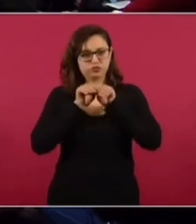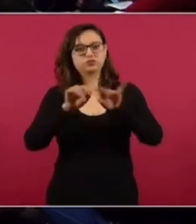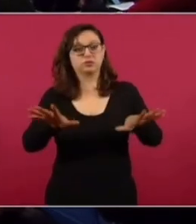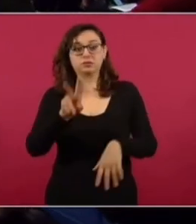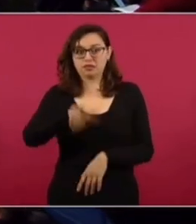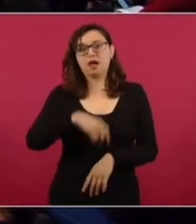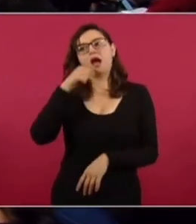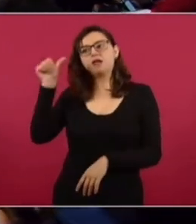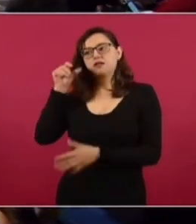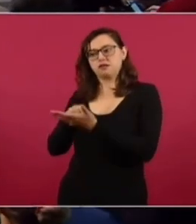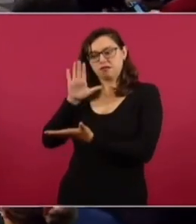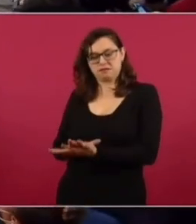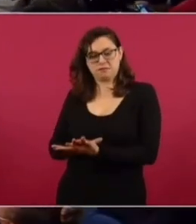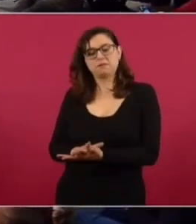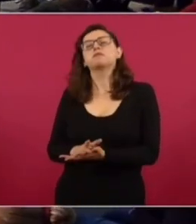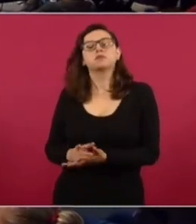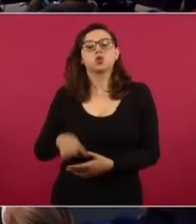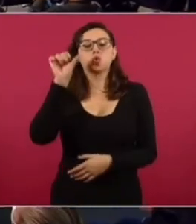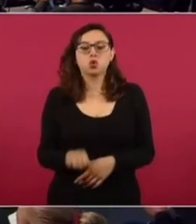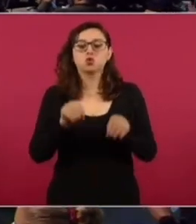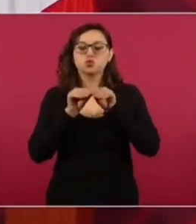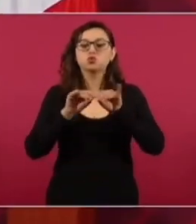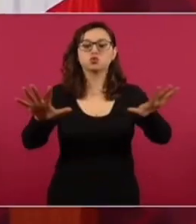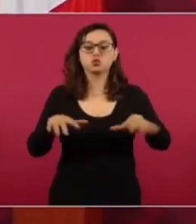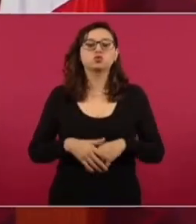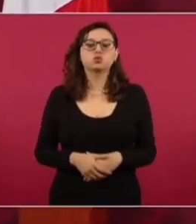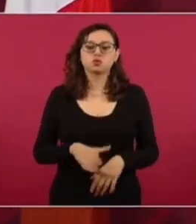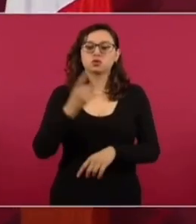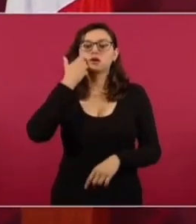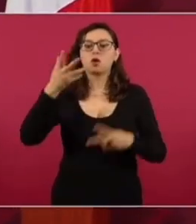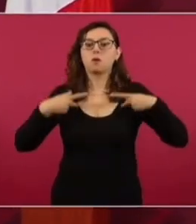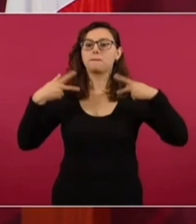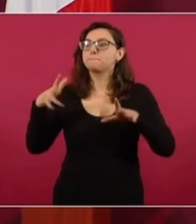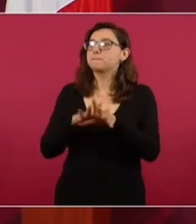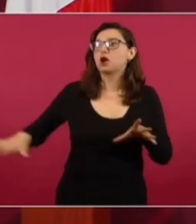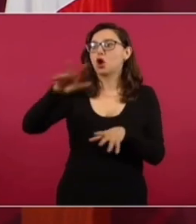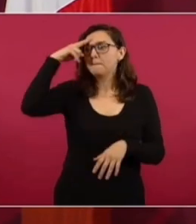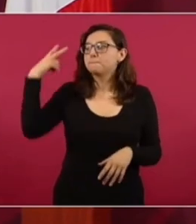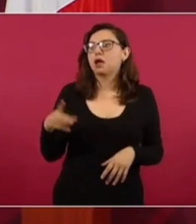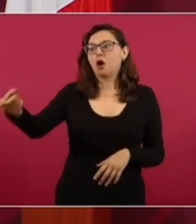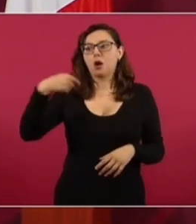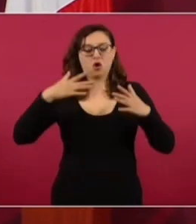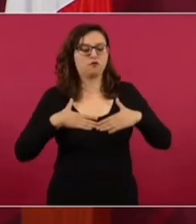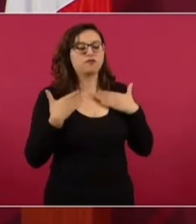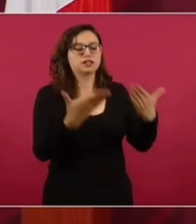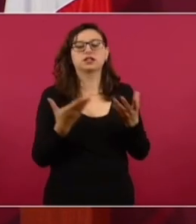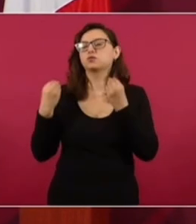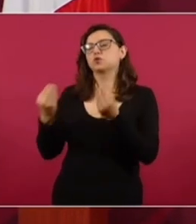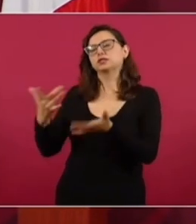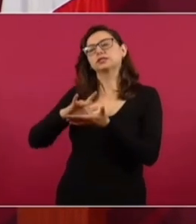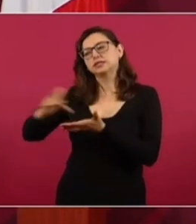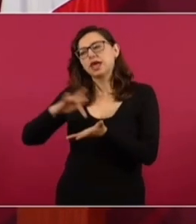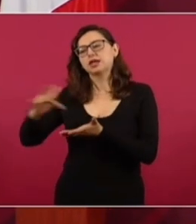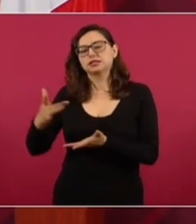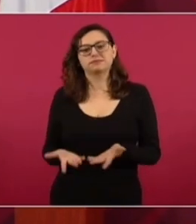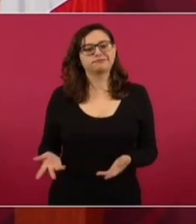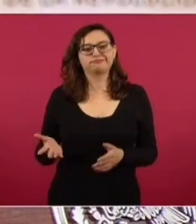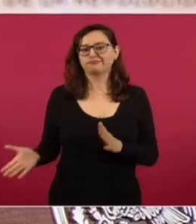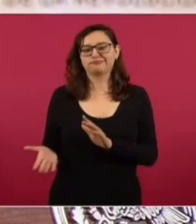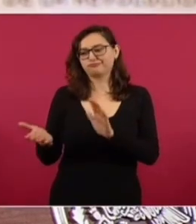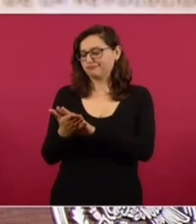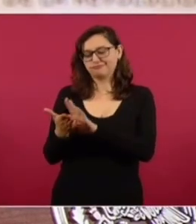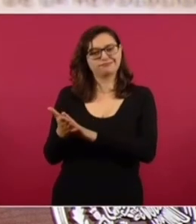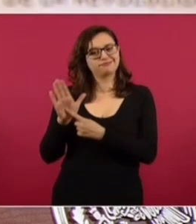no sólo por esto sino para agradecerle mucho al pueblo por su confianza porque esta es una prueba inequívoca